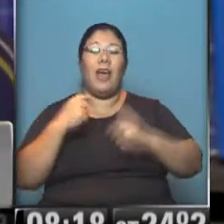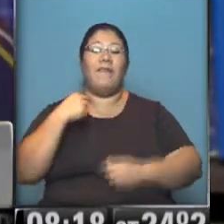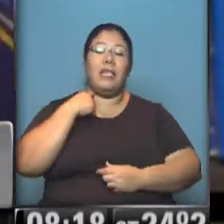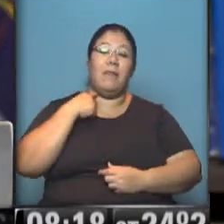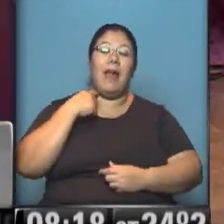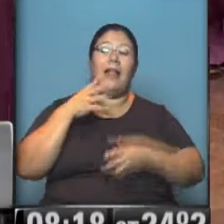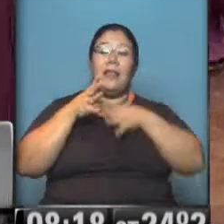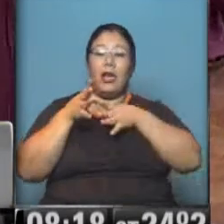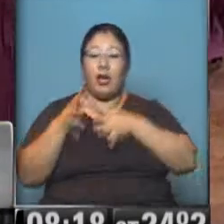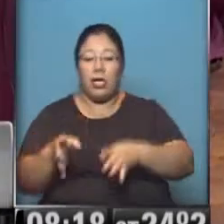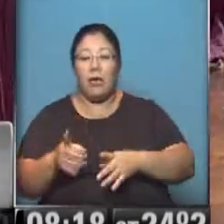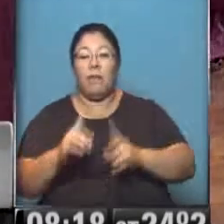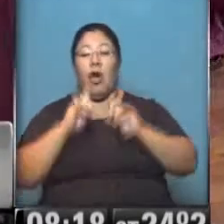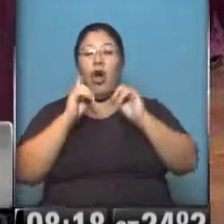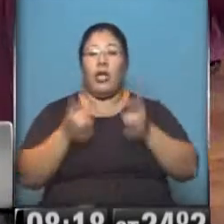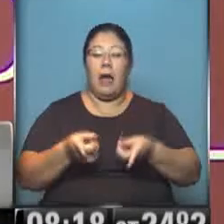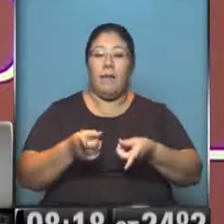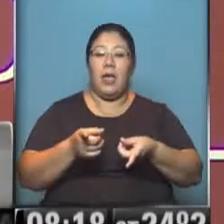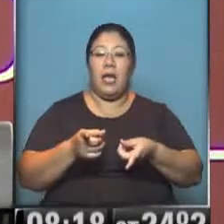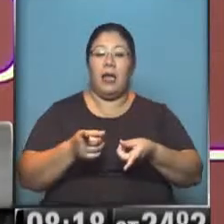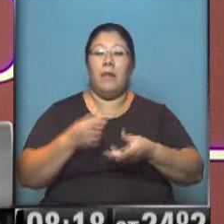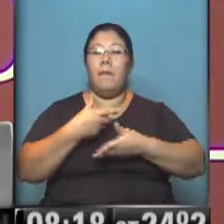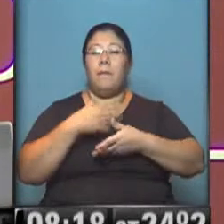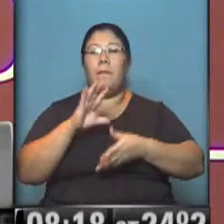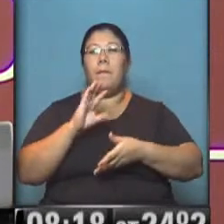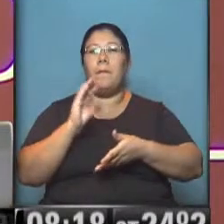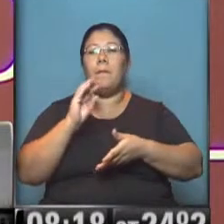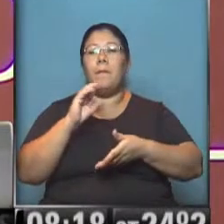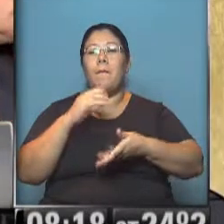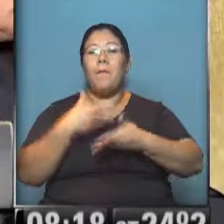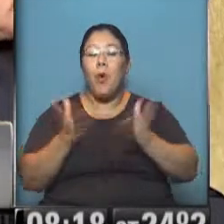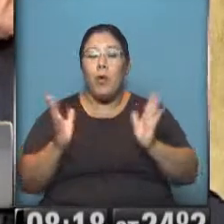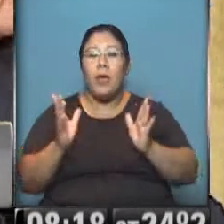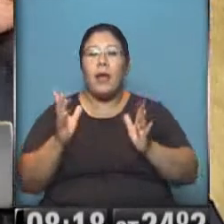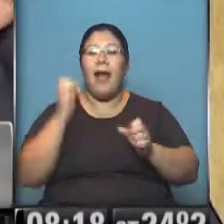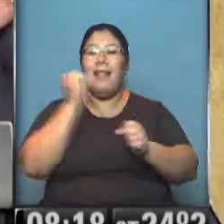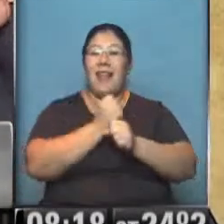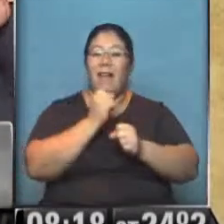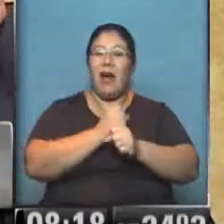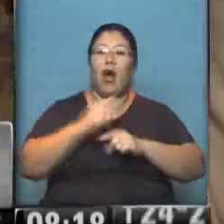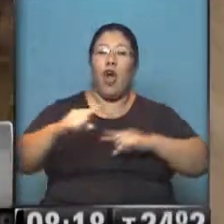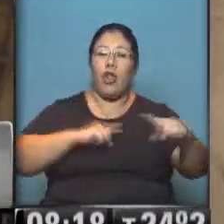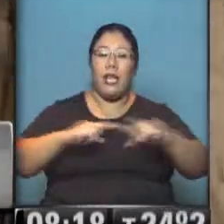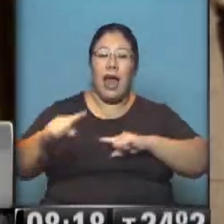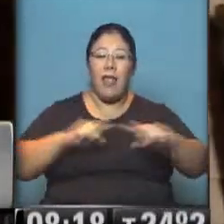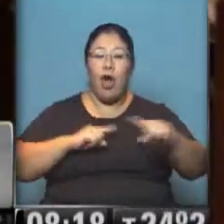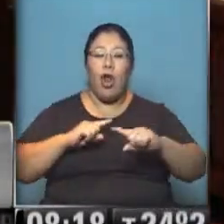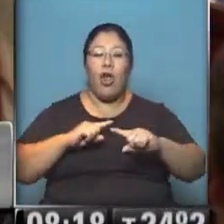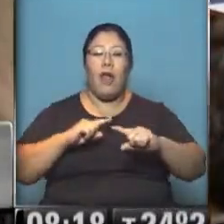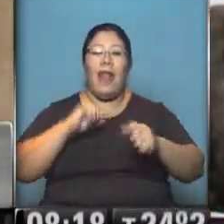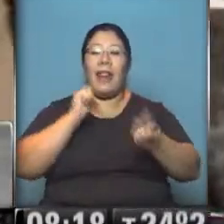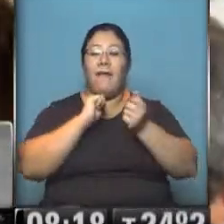en algo que es más conocido y público conocimiento como es el trabajo que ha hecho como coordinador de la comisión por la reforma del código penal